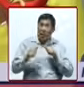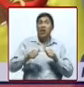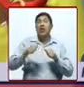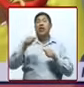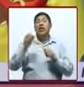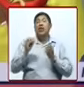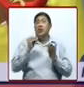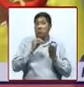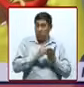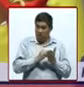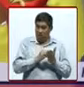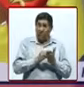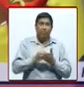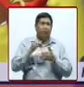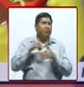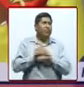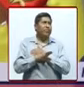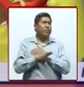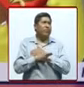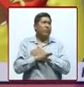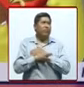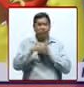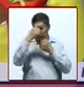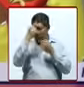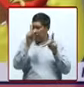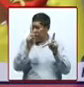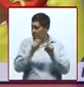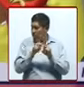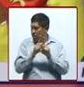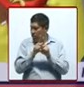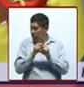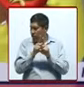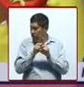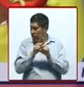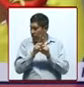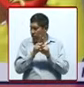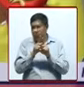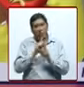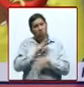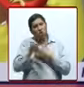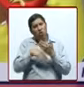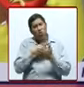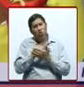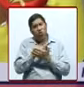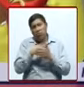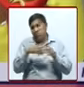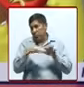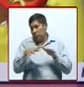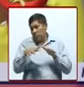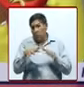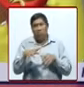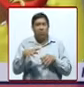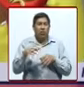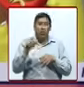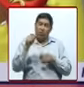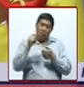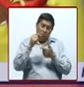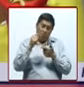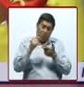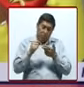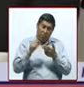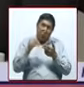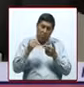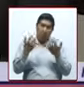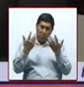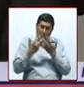se introduzca dentro de ese acuerdo que se estaba llegando entre todas y todos, por lo menos en los puntos donde había